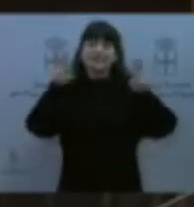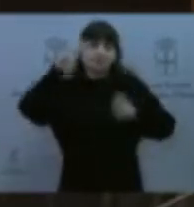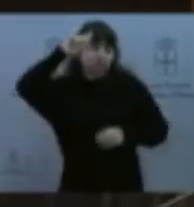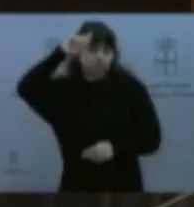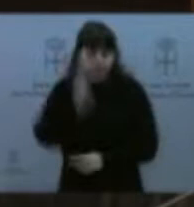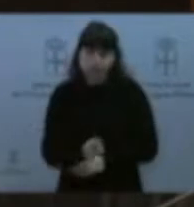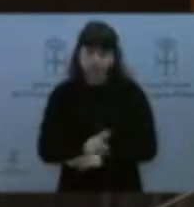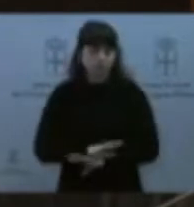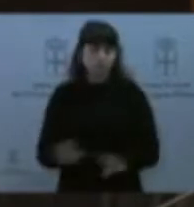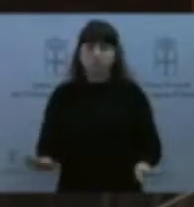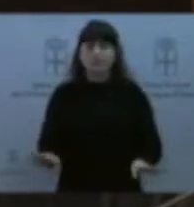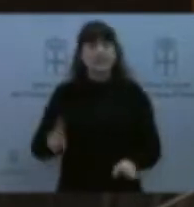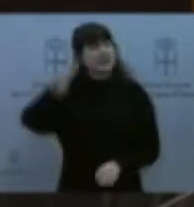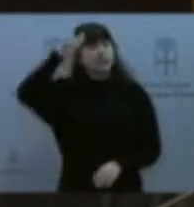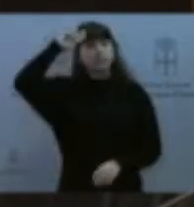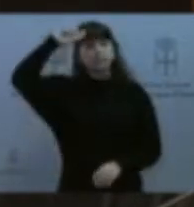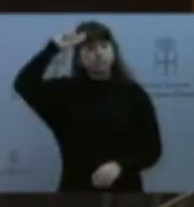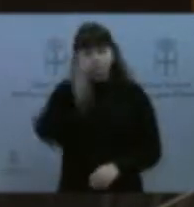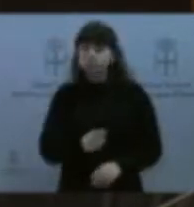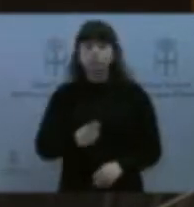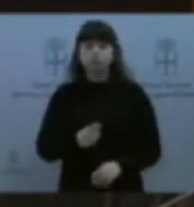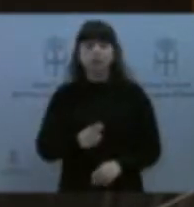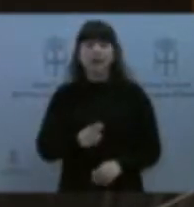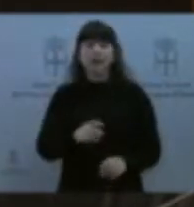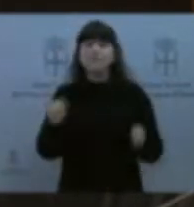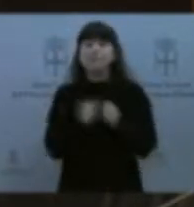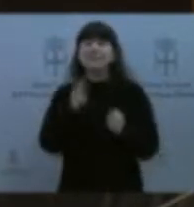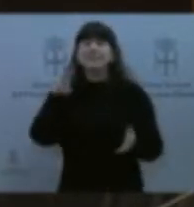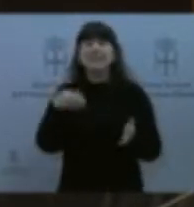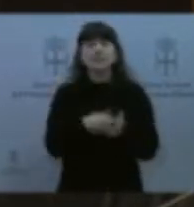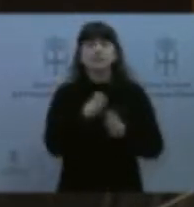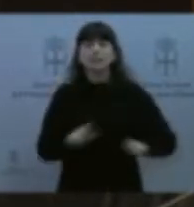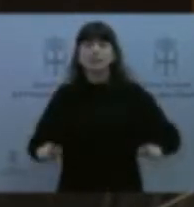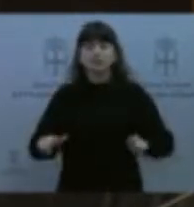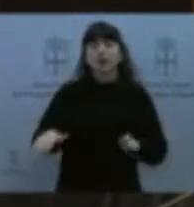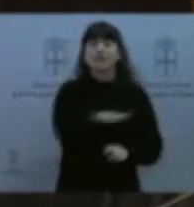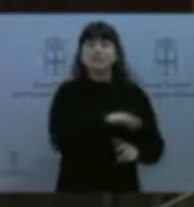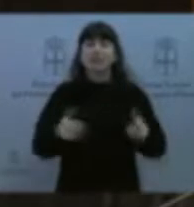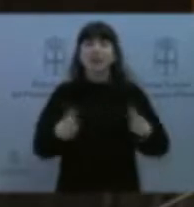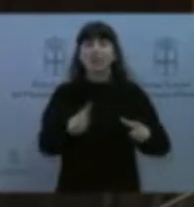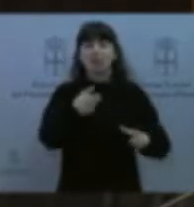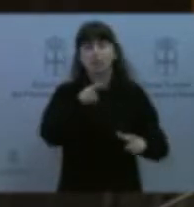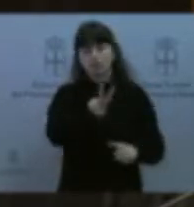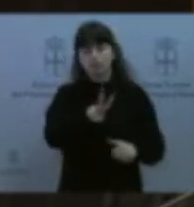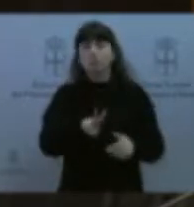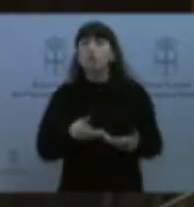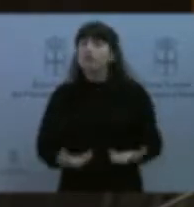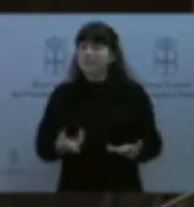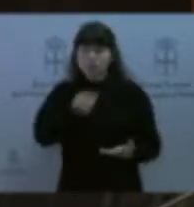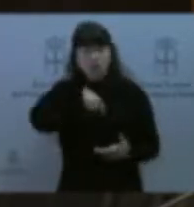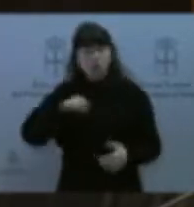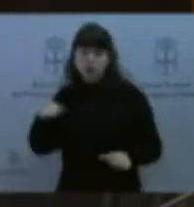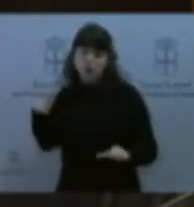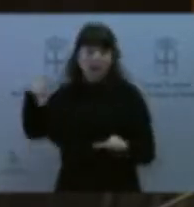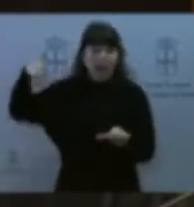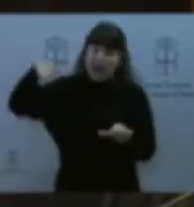a las 23.000 personas del Área 2. Y lo llevamos demostrando años y paños, nuestro respeto absoluto